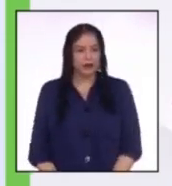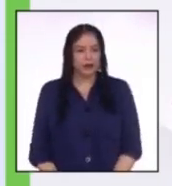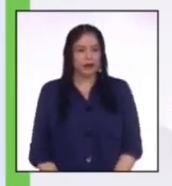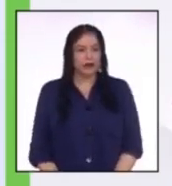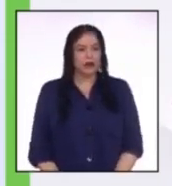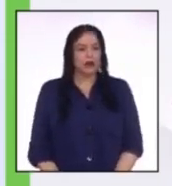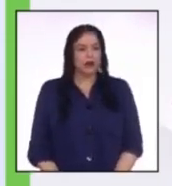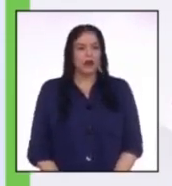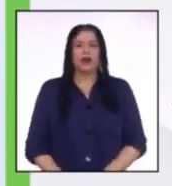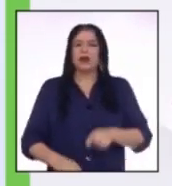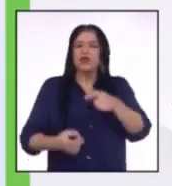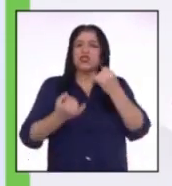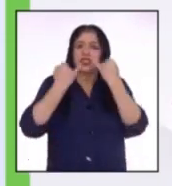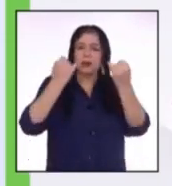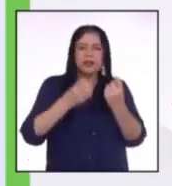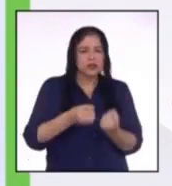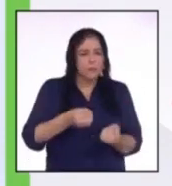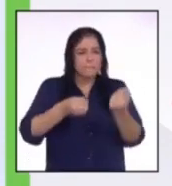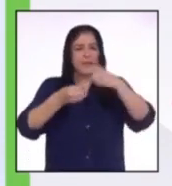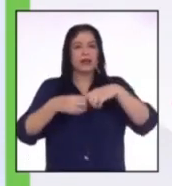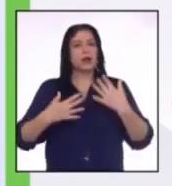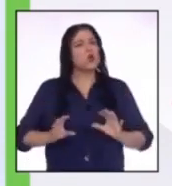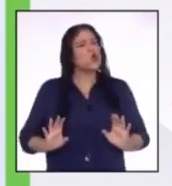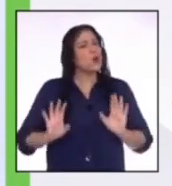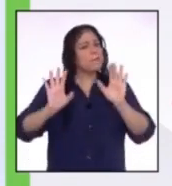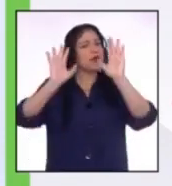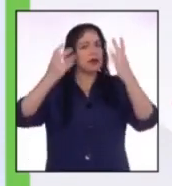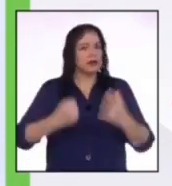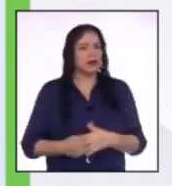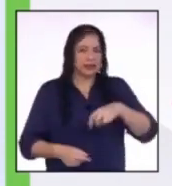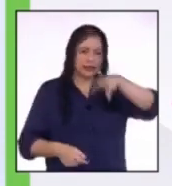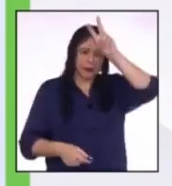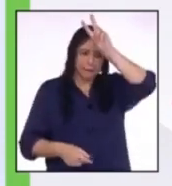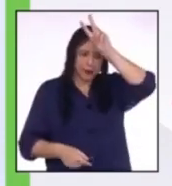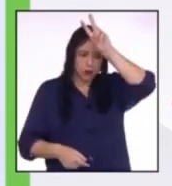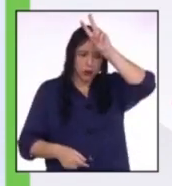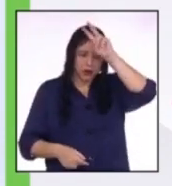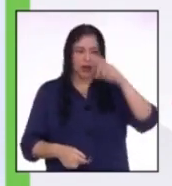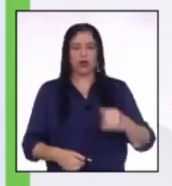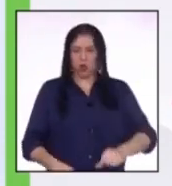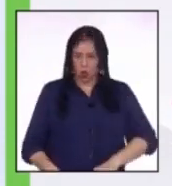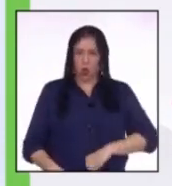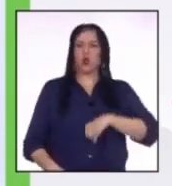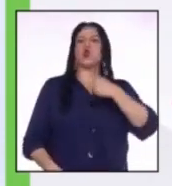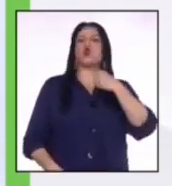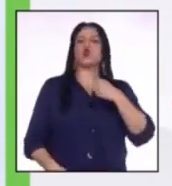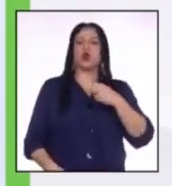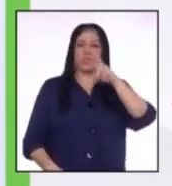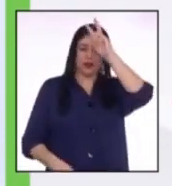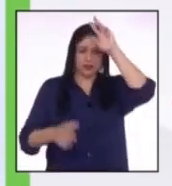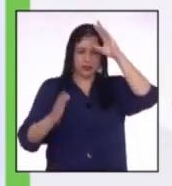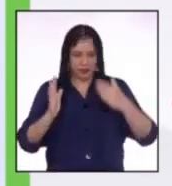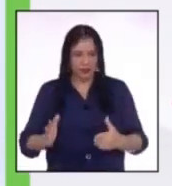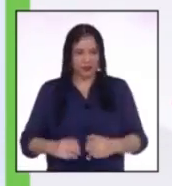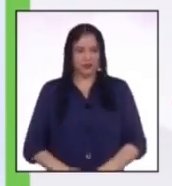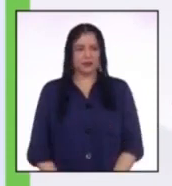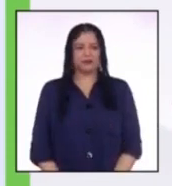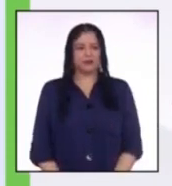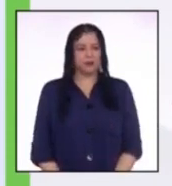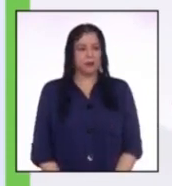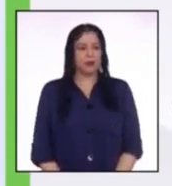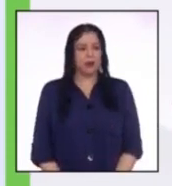favorito no a la capital peruana y cárcel no hay